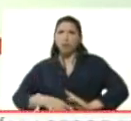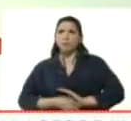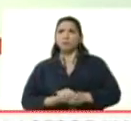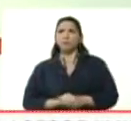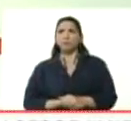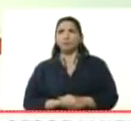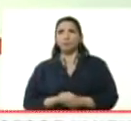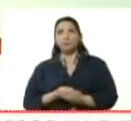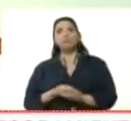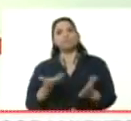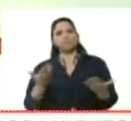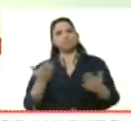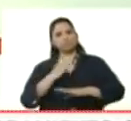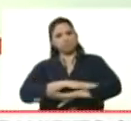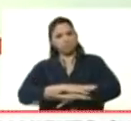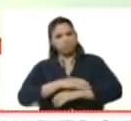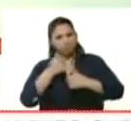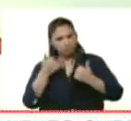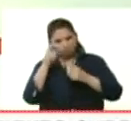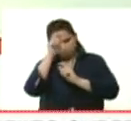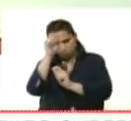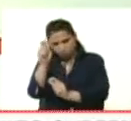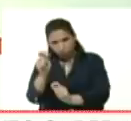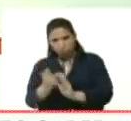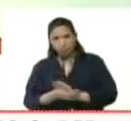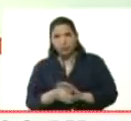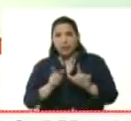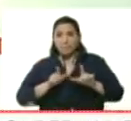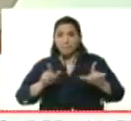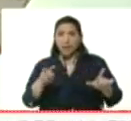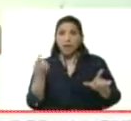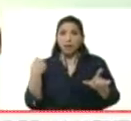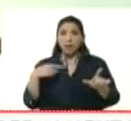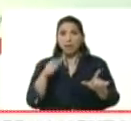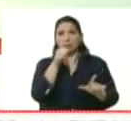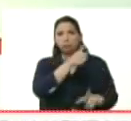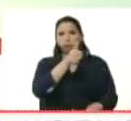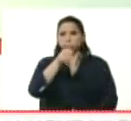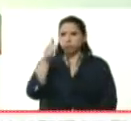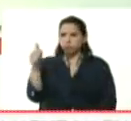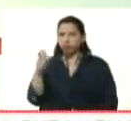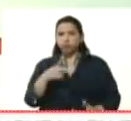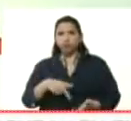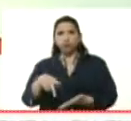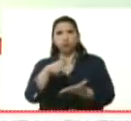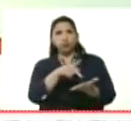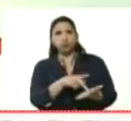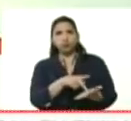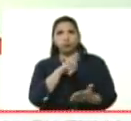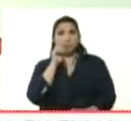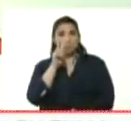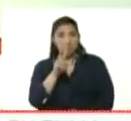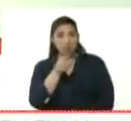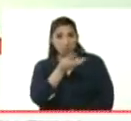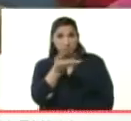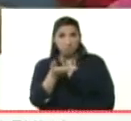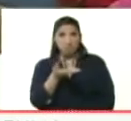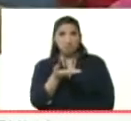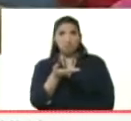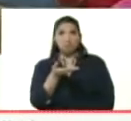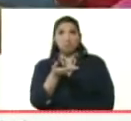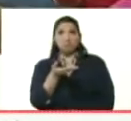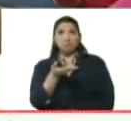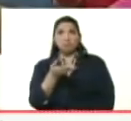mucha consideración. Reconocemos el espacio que tiene cada uno de ellos. Participaron. Tú los viste allí